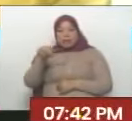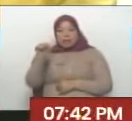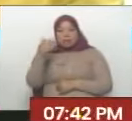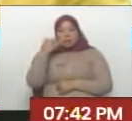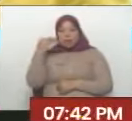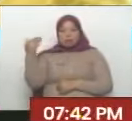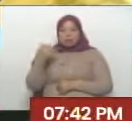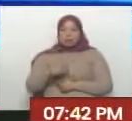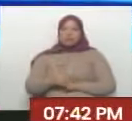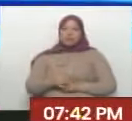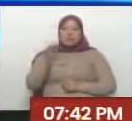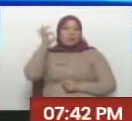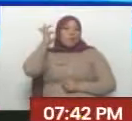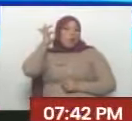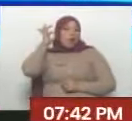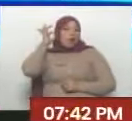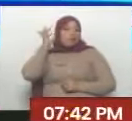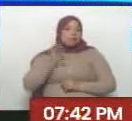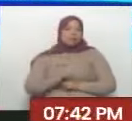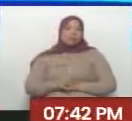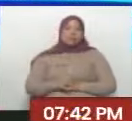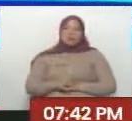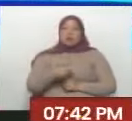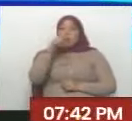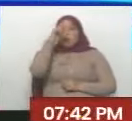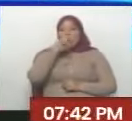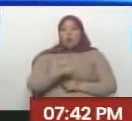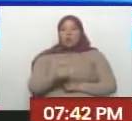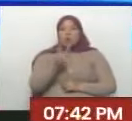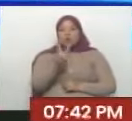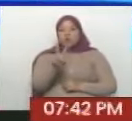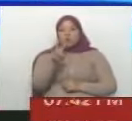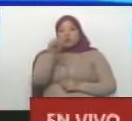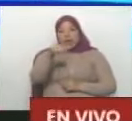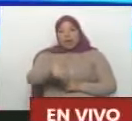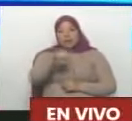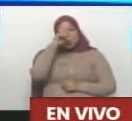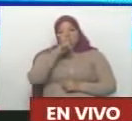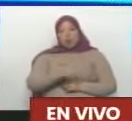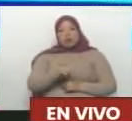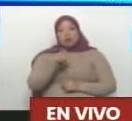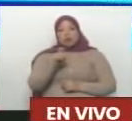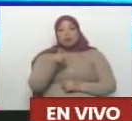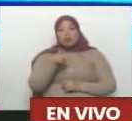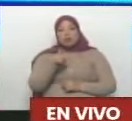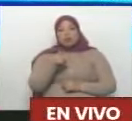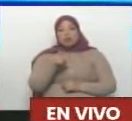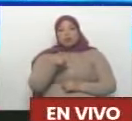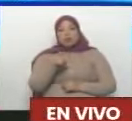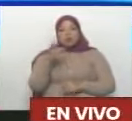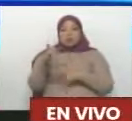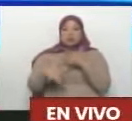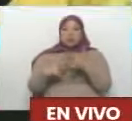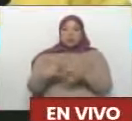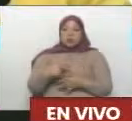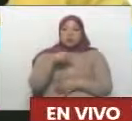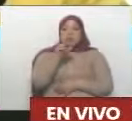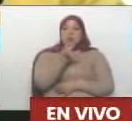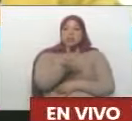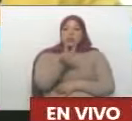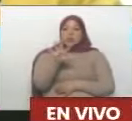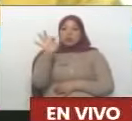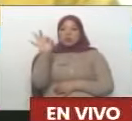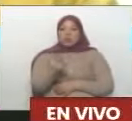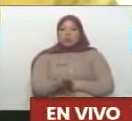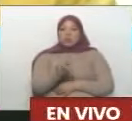dice que en el año, este año pretenden oscilará entre 35 y 40%